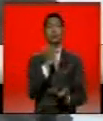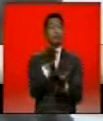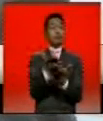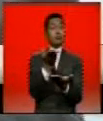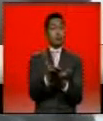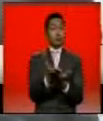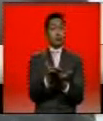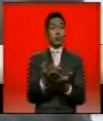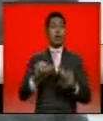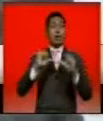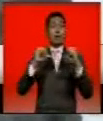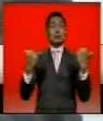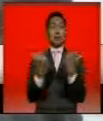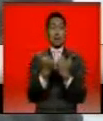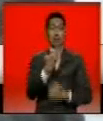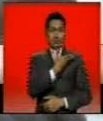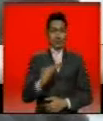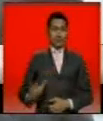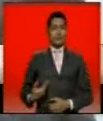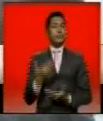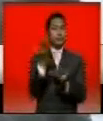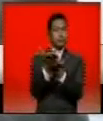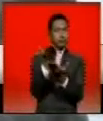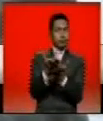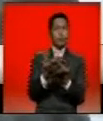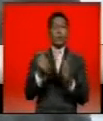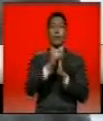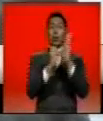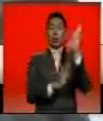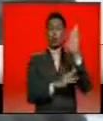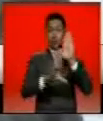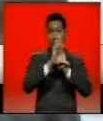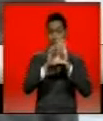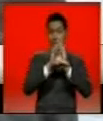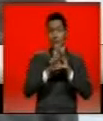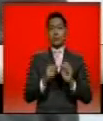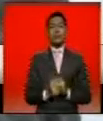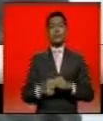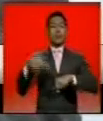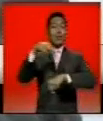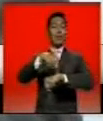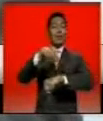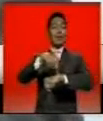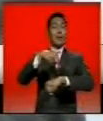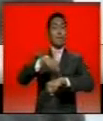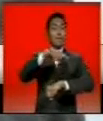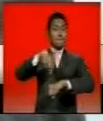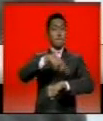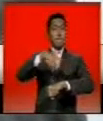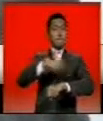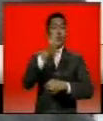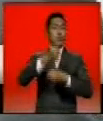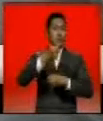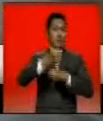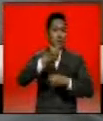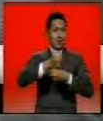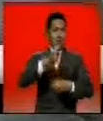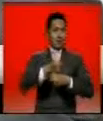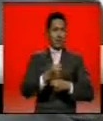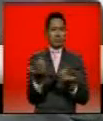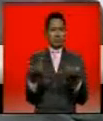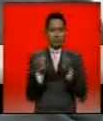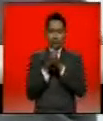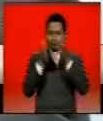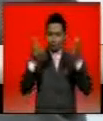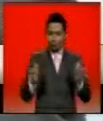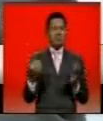presidenta, en el proyecto de ley, el tema de la jornada prolongada de trabajo. Esta jornada prolongada de